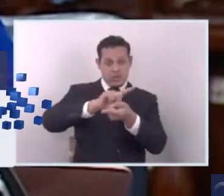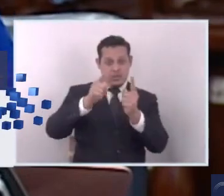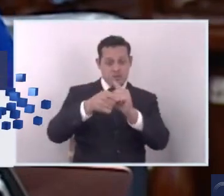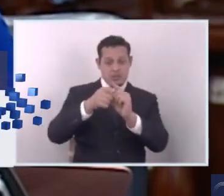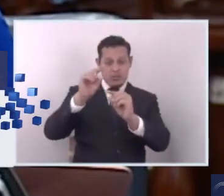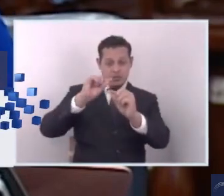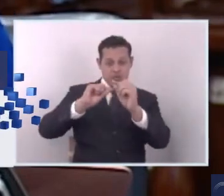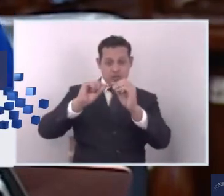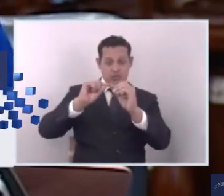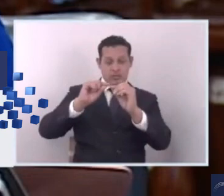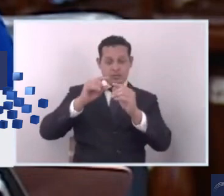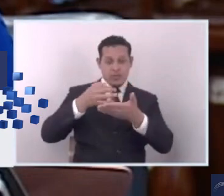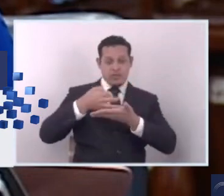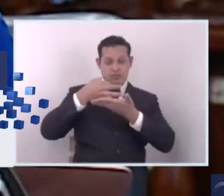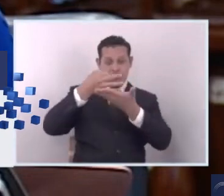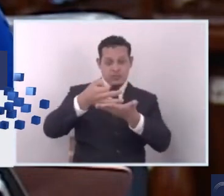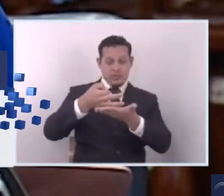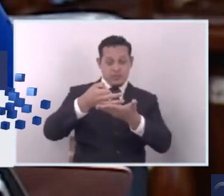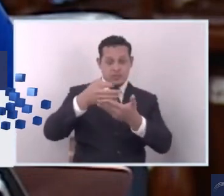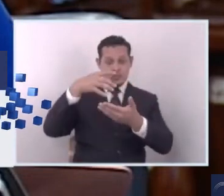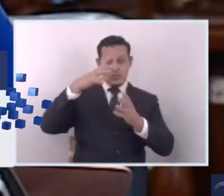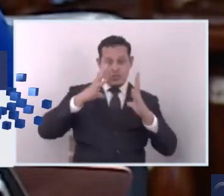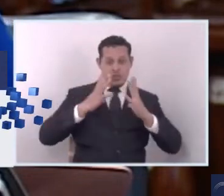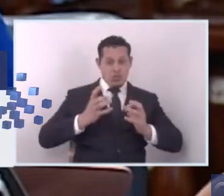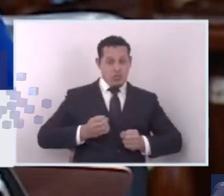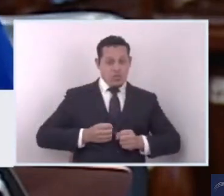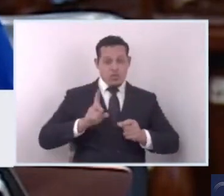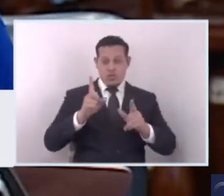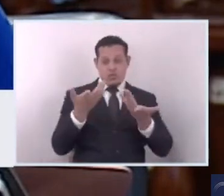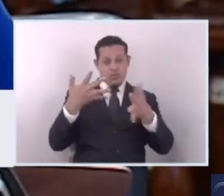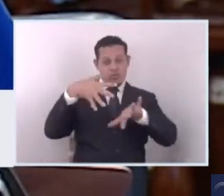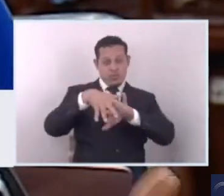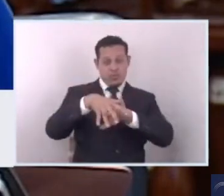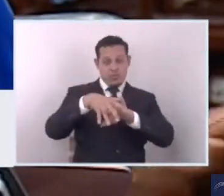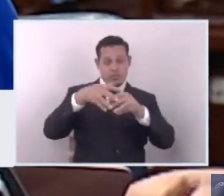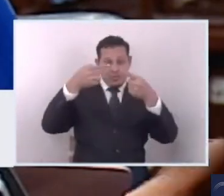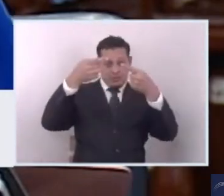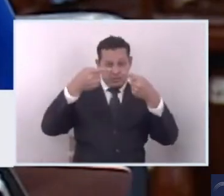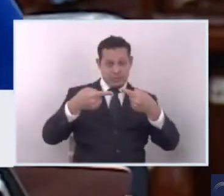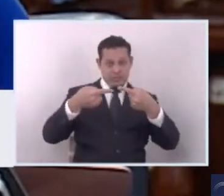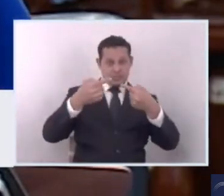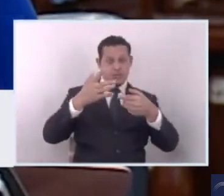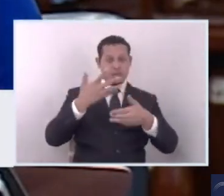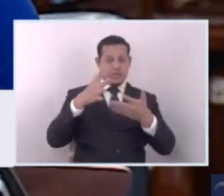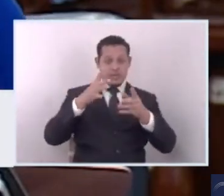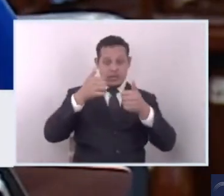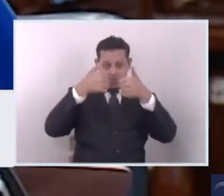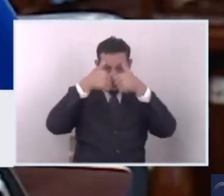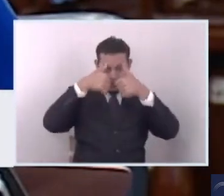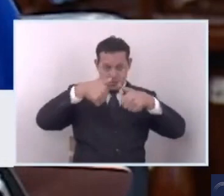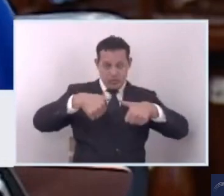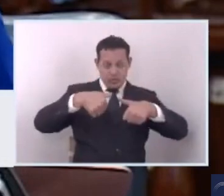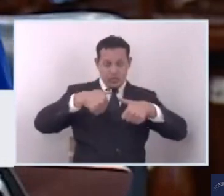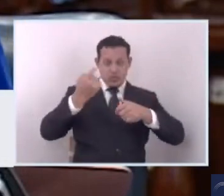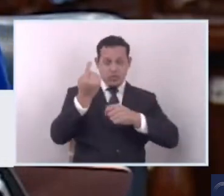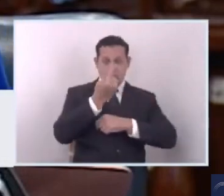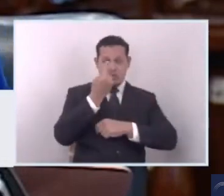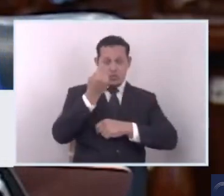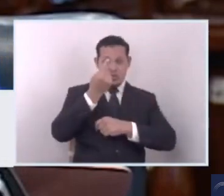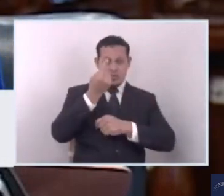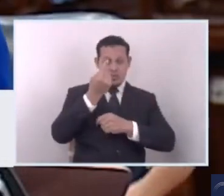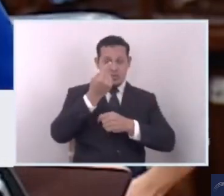ley de administración financiera del Estado no se no se va a aplicar la ley de competencia también porque vamos a aprobar un único